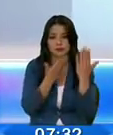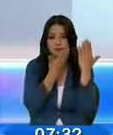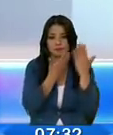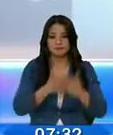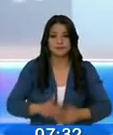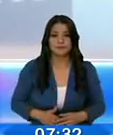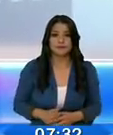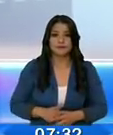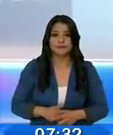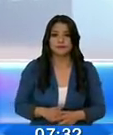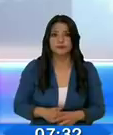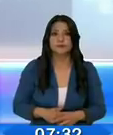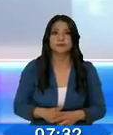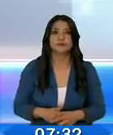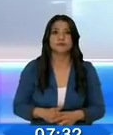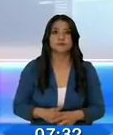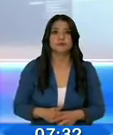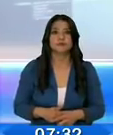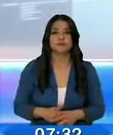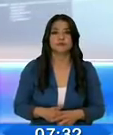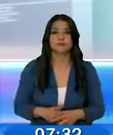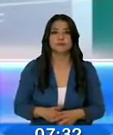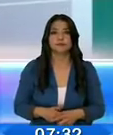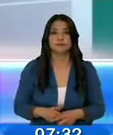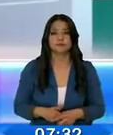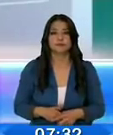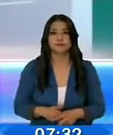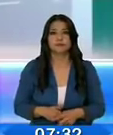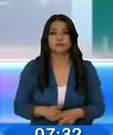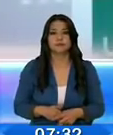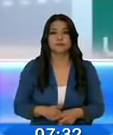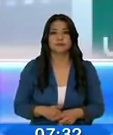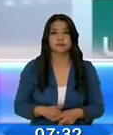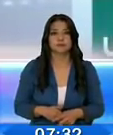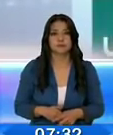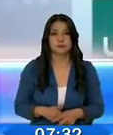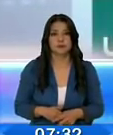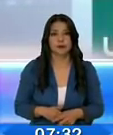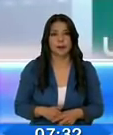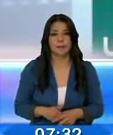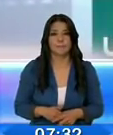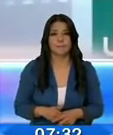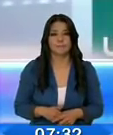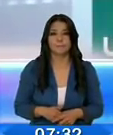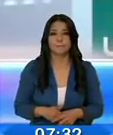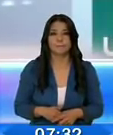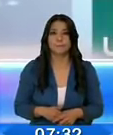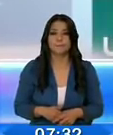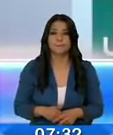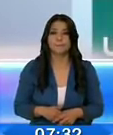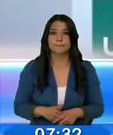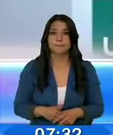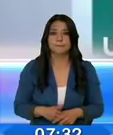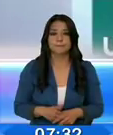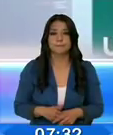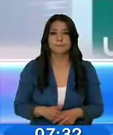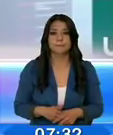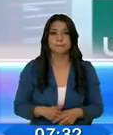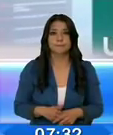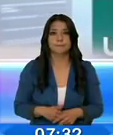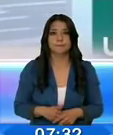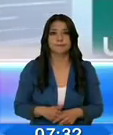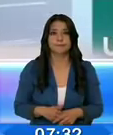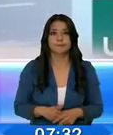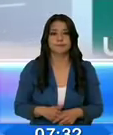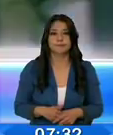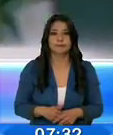trimestre del presente año, Ecuador exportó 187 millones de cajas de banano, lo que representó 1.700 millones de